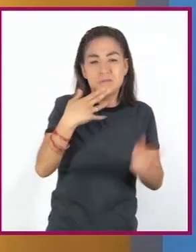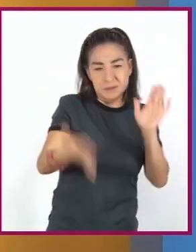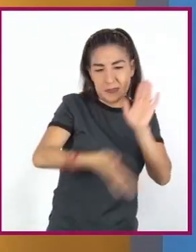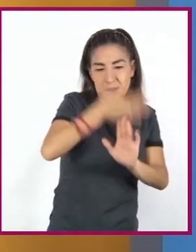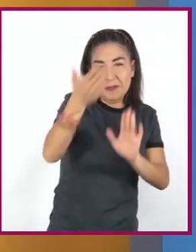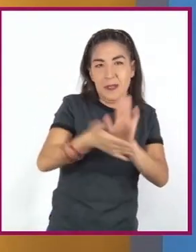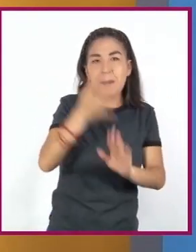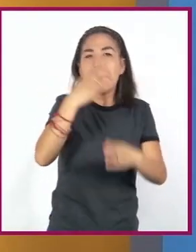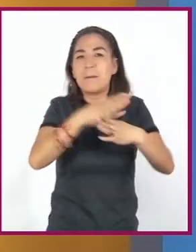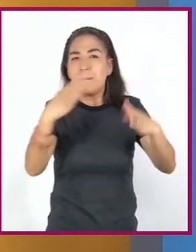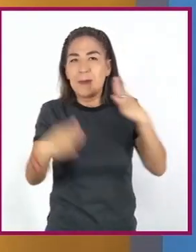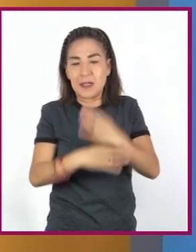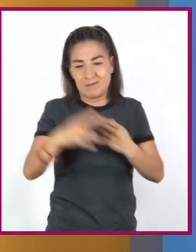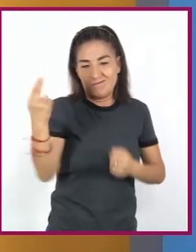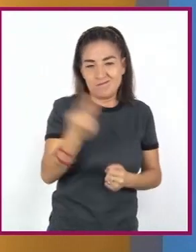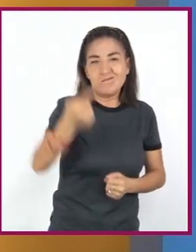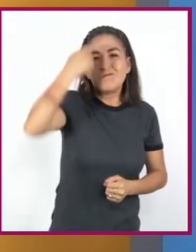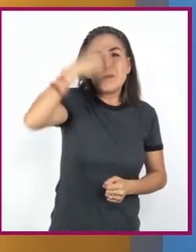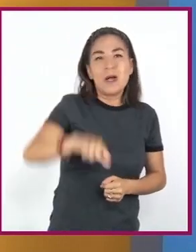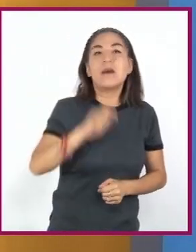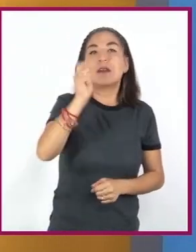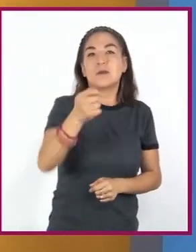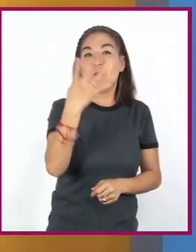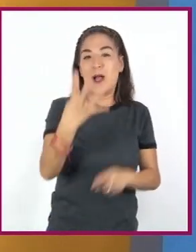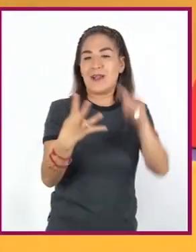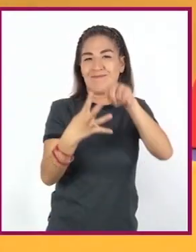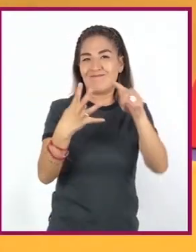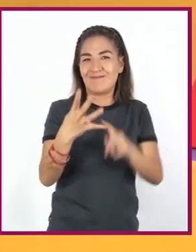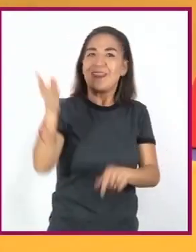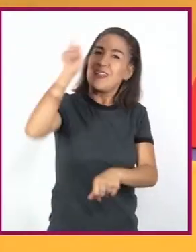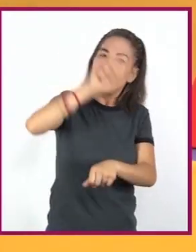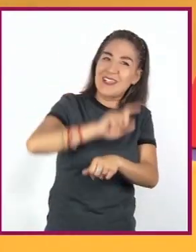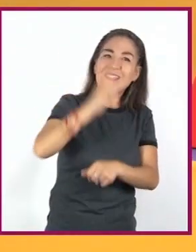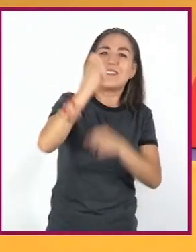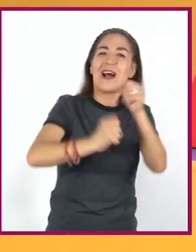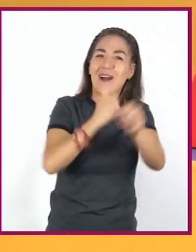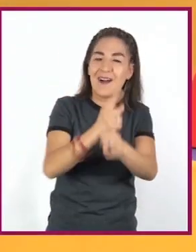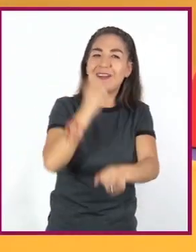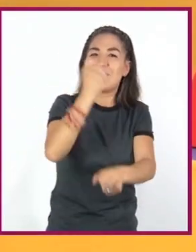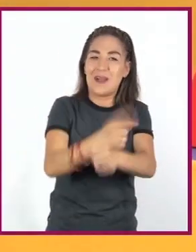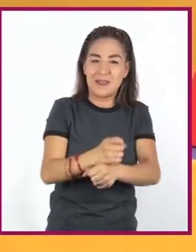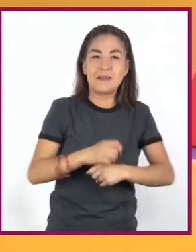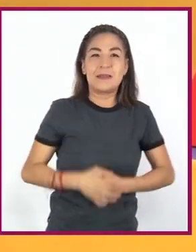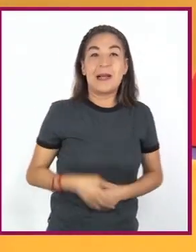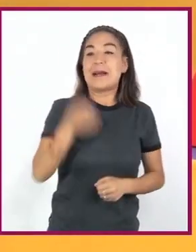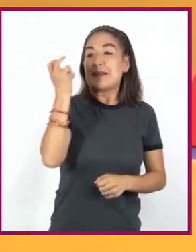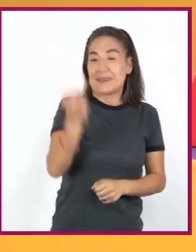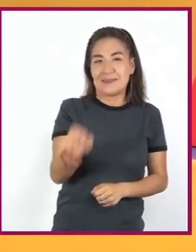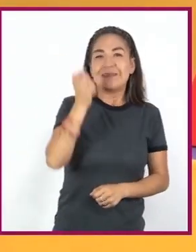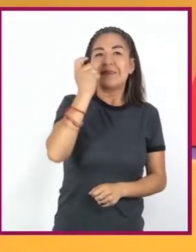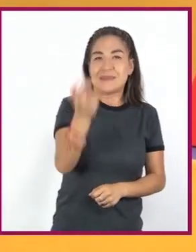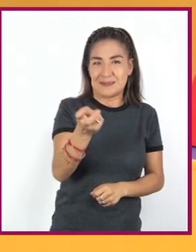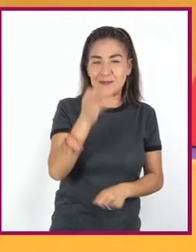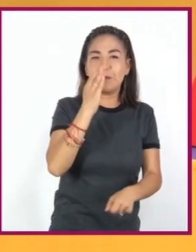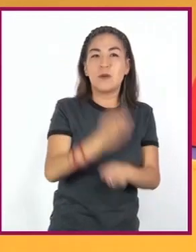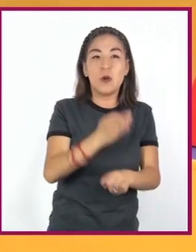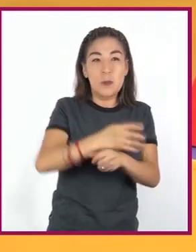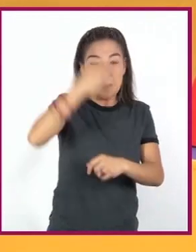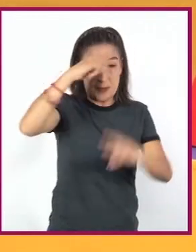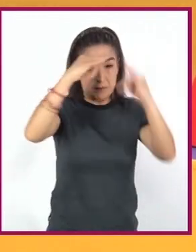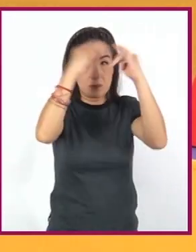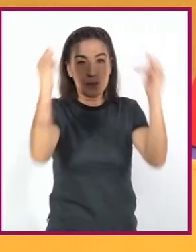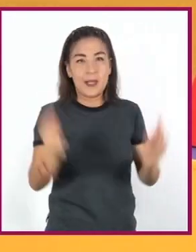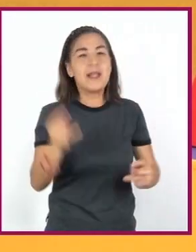y materiales adecuados para las 4 estaciones. Así es, Enrique. Para seleccionar la carpa adecuada, se debe